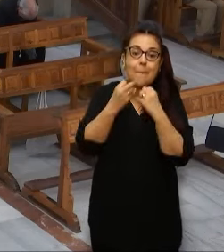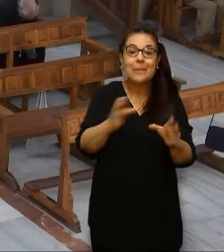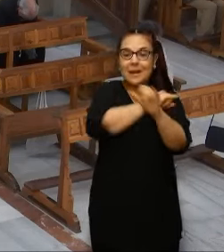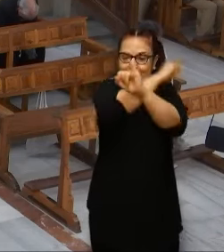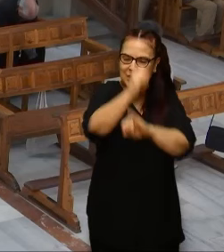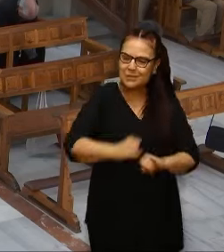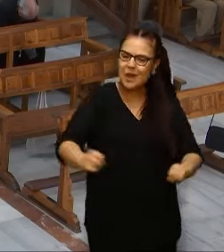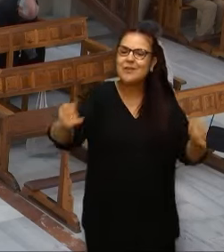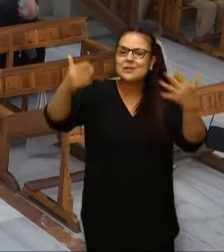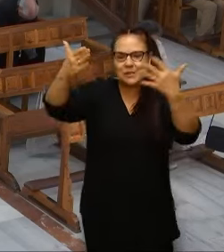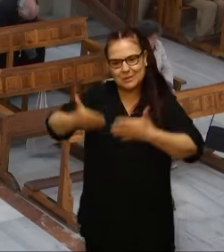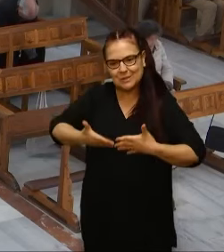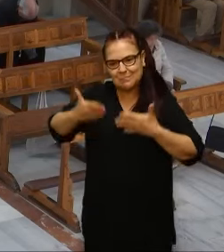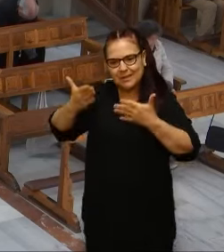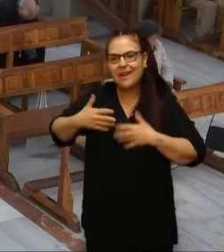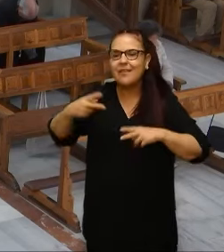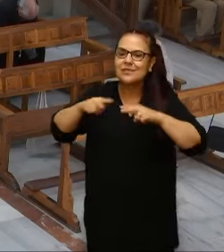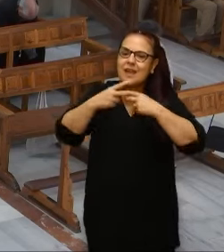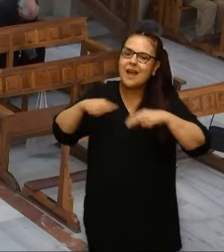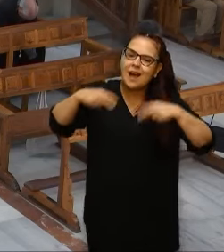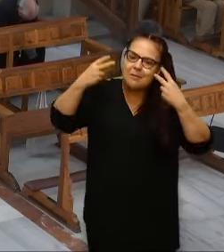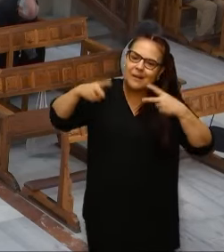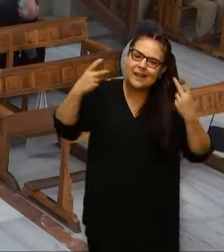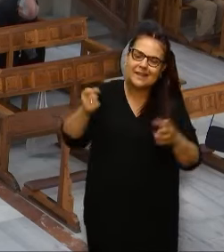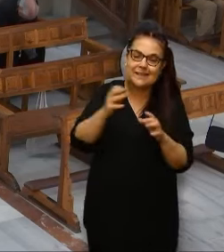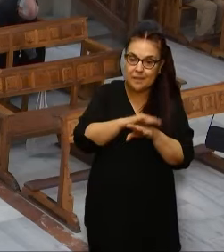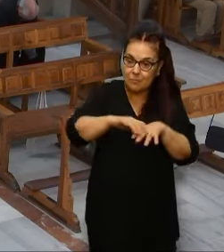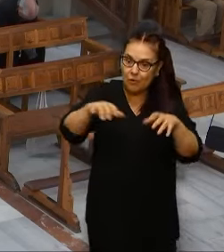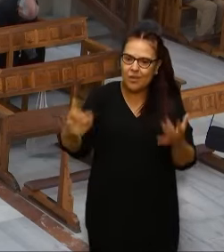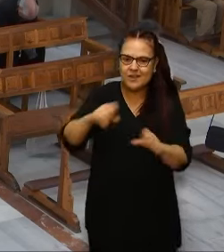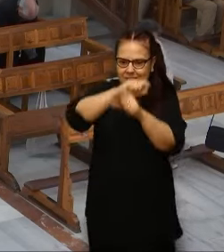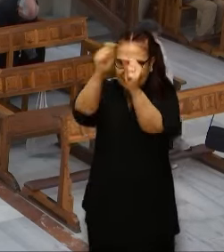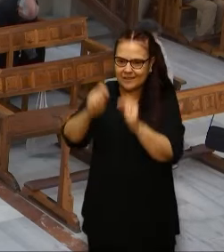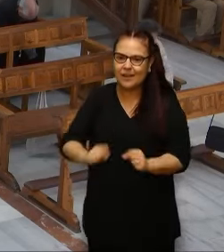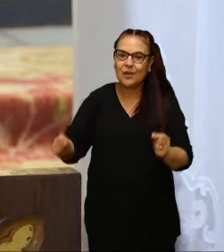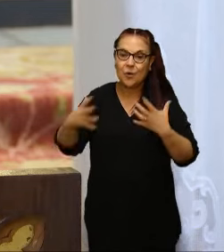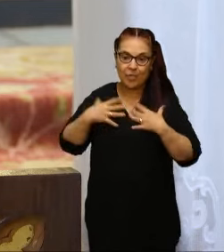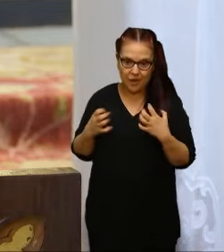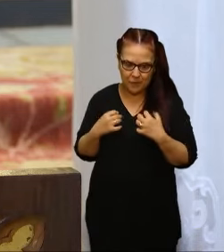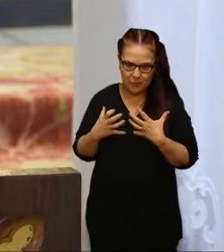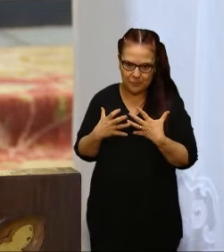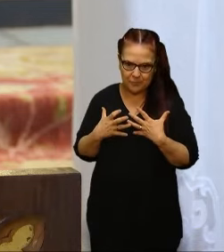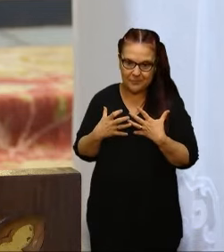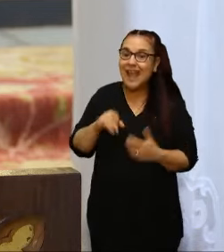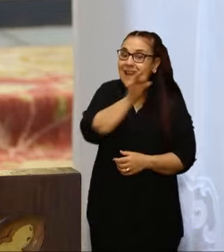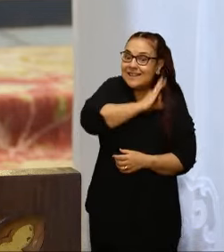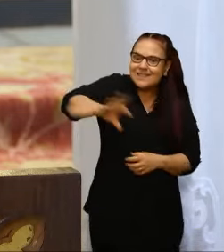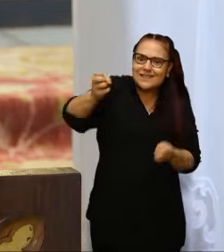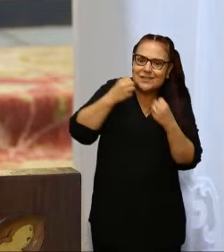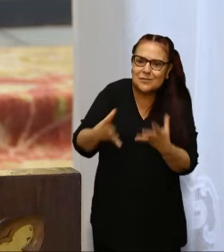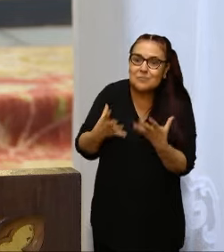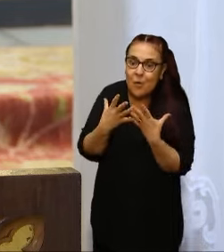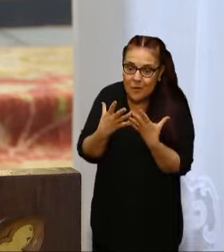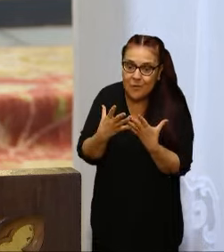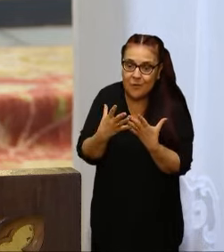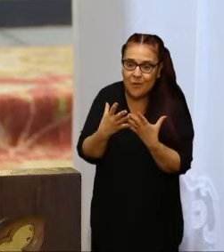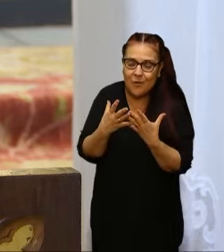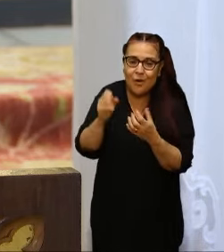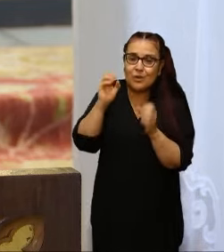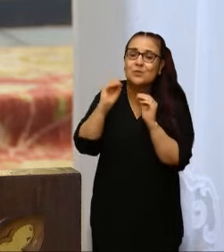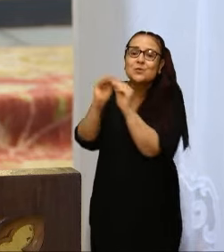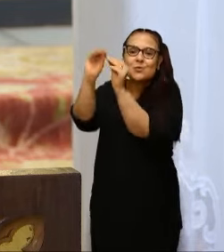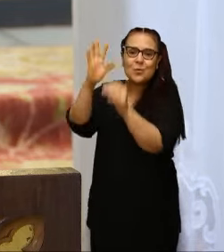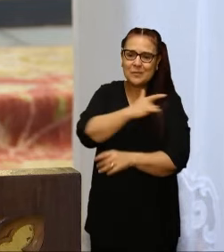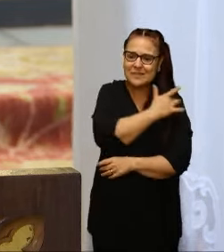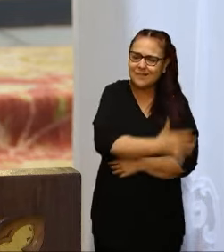Bienaventurados los invitados al banquete de bodas del Cordero. El Señor es bueno, su